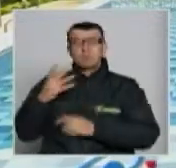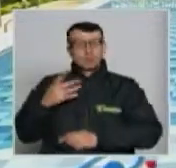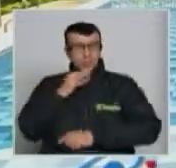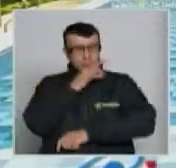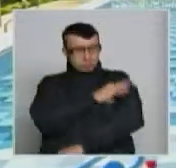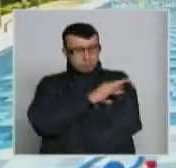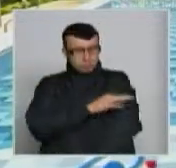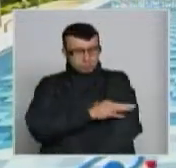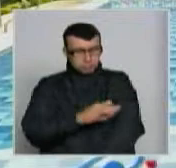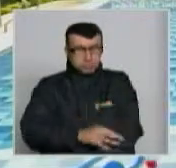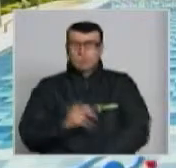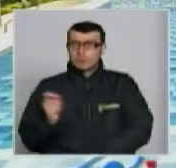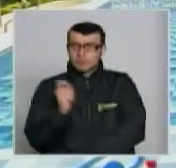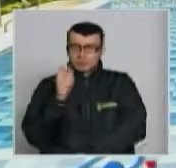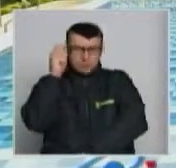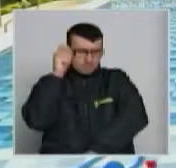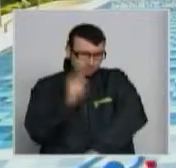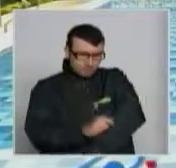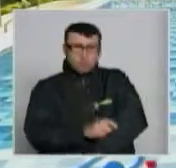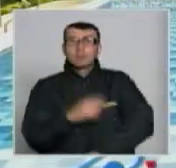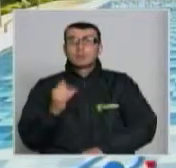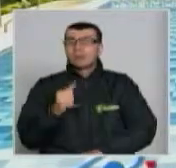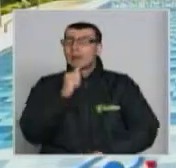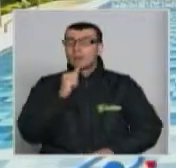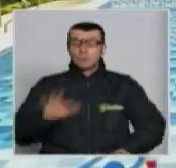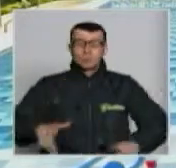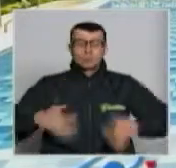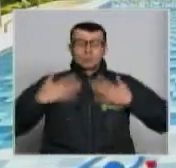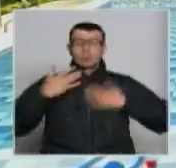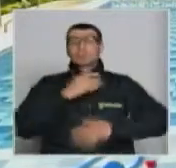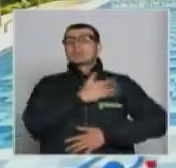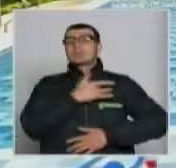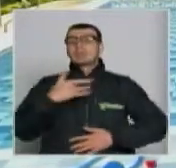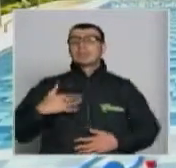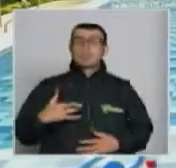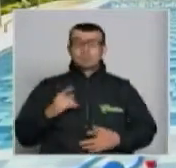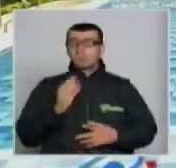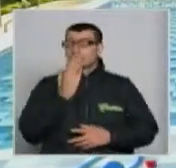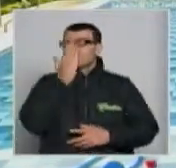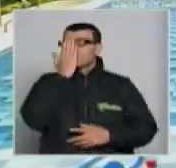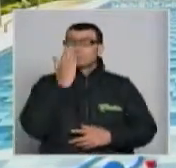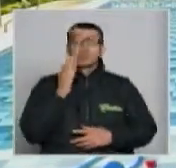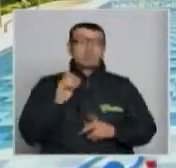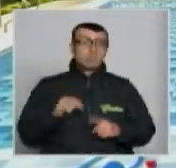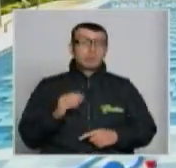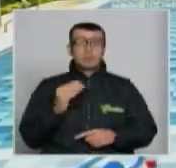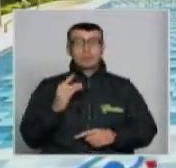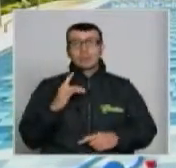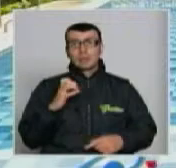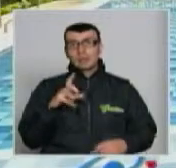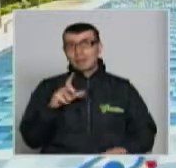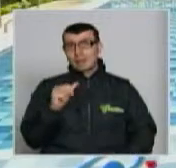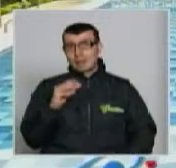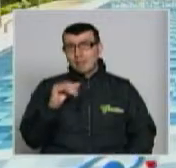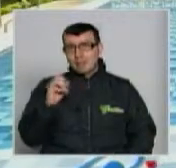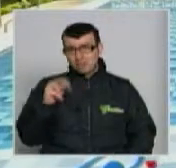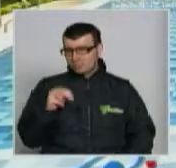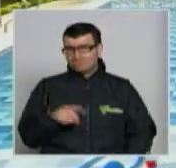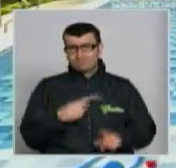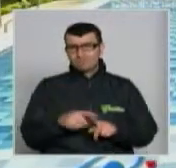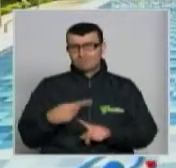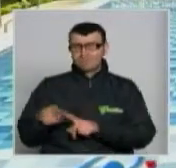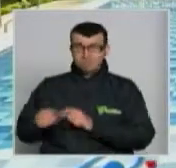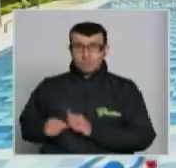de terapia neural, de apiterapia, de hidroterapia, de ozono, de terapia de quelación y tantos tratamientos complementarios, en la